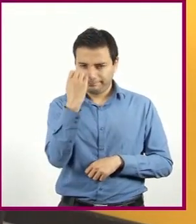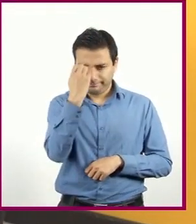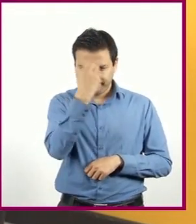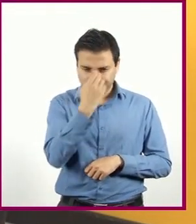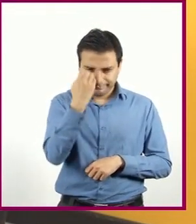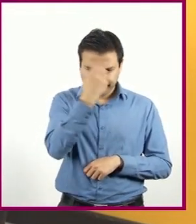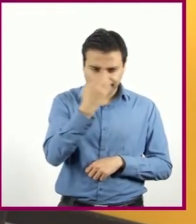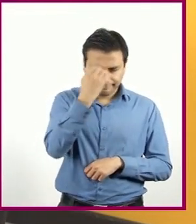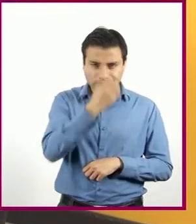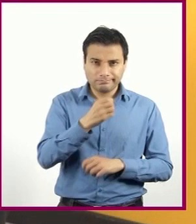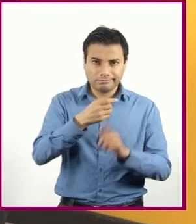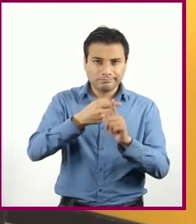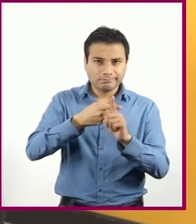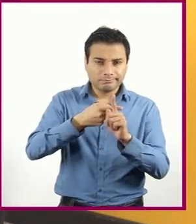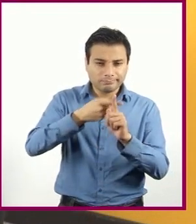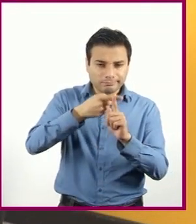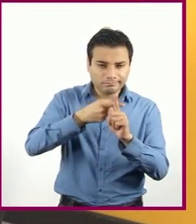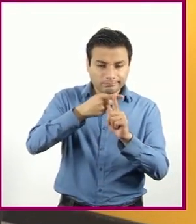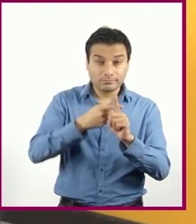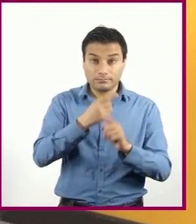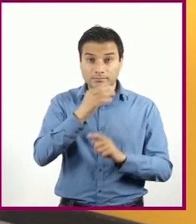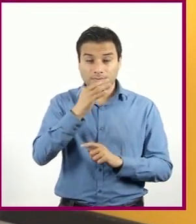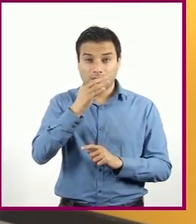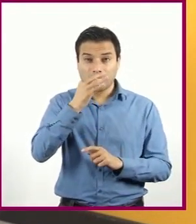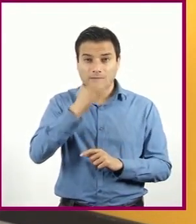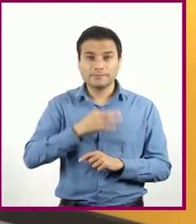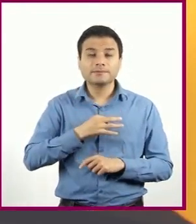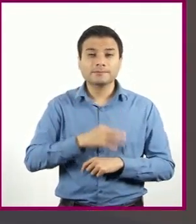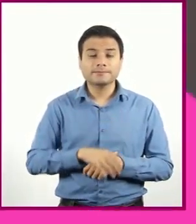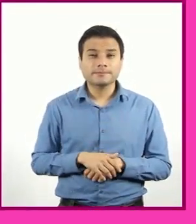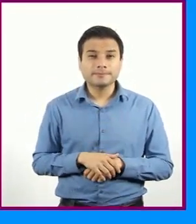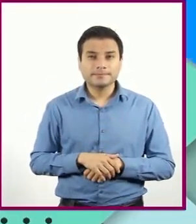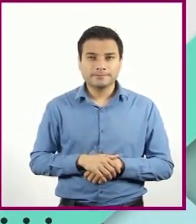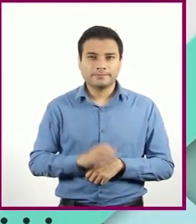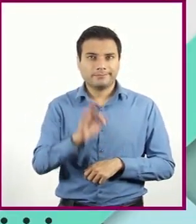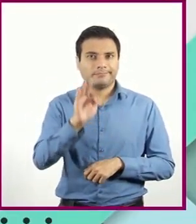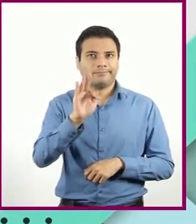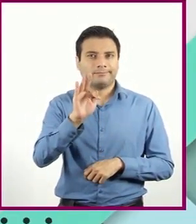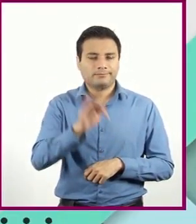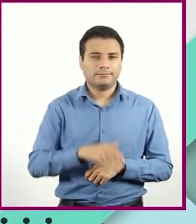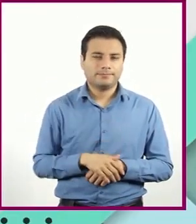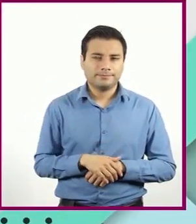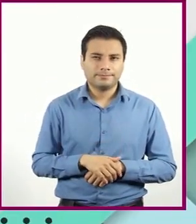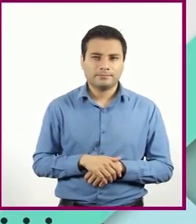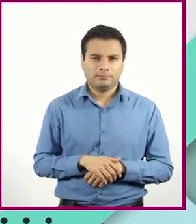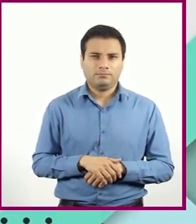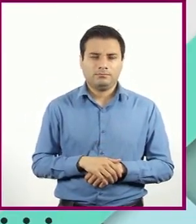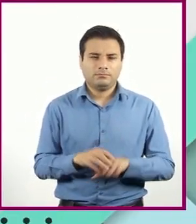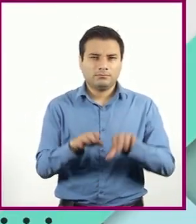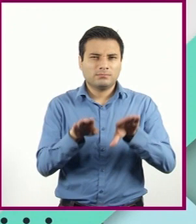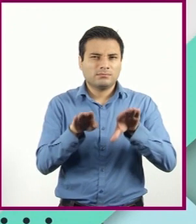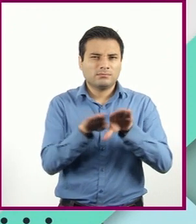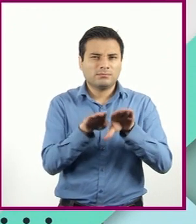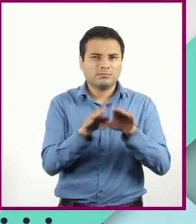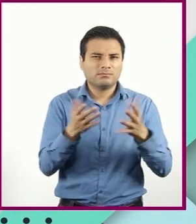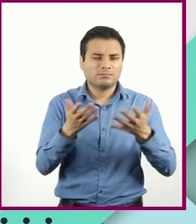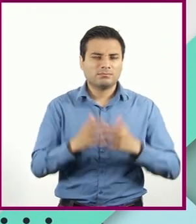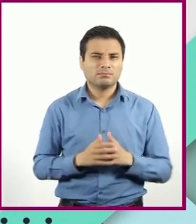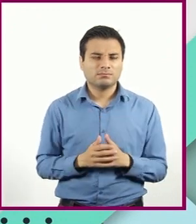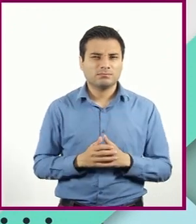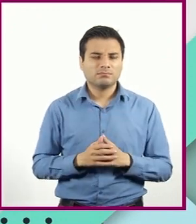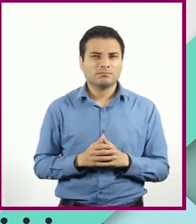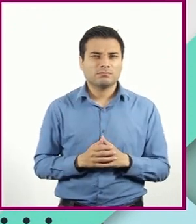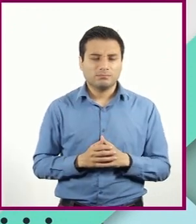la cámara de refrigeración indica la temperatura en grados Fahrenheit. ¿A qué temperatura en grados Fahrenheit